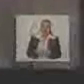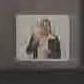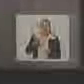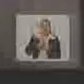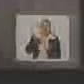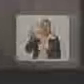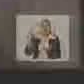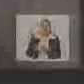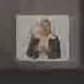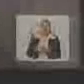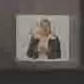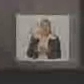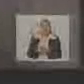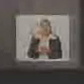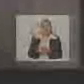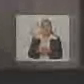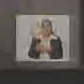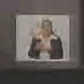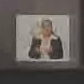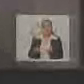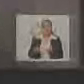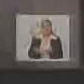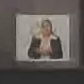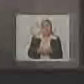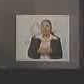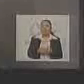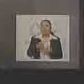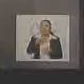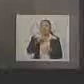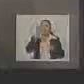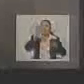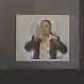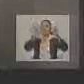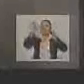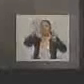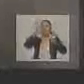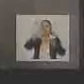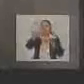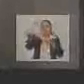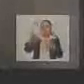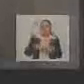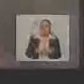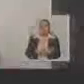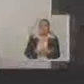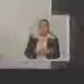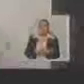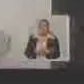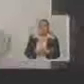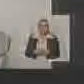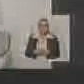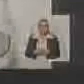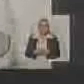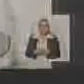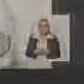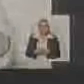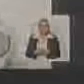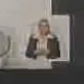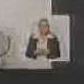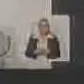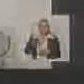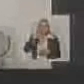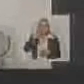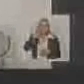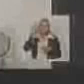Gracias. Y para terminar, el candidato Elías Israel Talavera Ruiz tiene el uso de la voz. Adelante. Gracias. El objetivo es